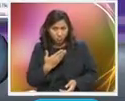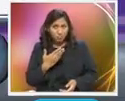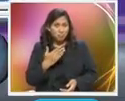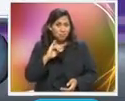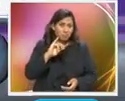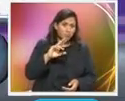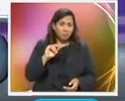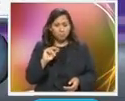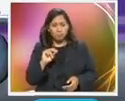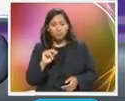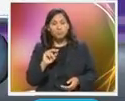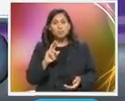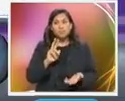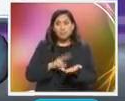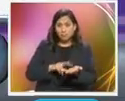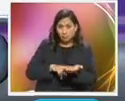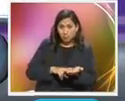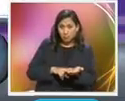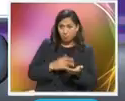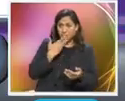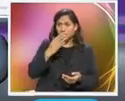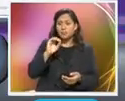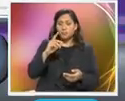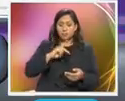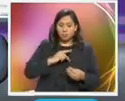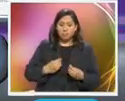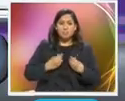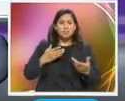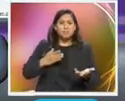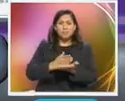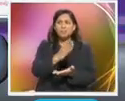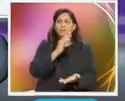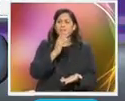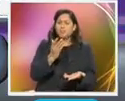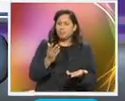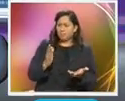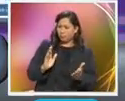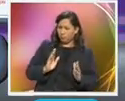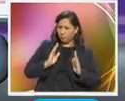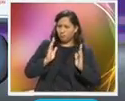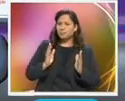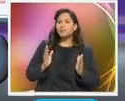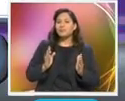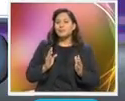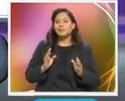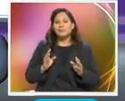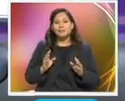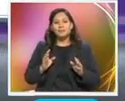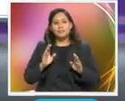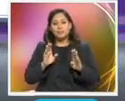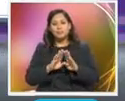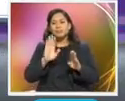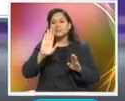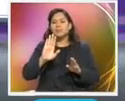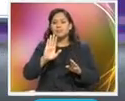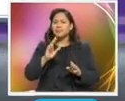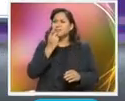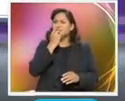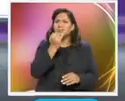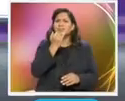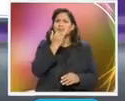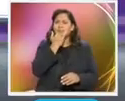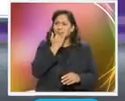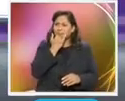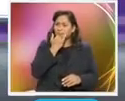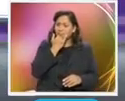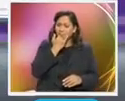Dos, es válido y no invasivo. ¿Y en qué momento lo ponemos en la mesa, digamos, para decir, ¿está bien